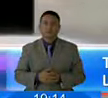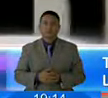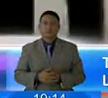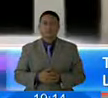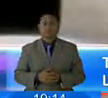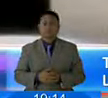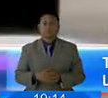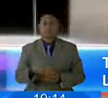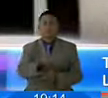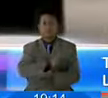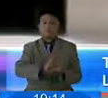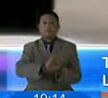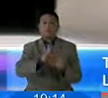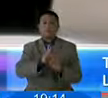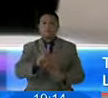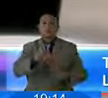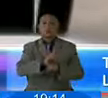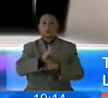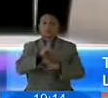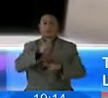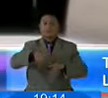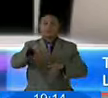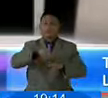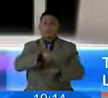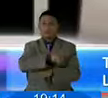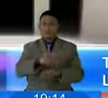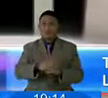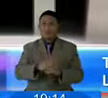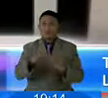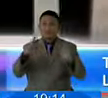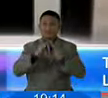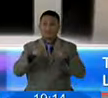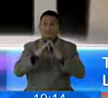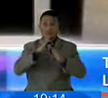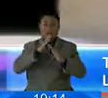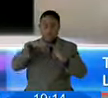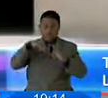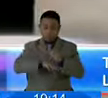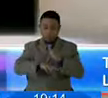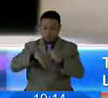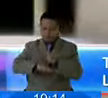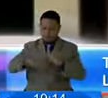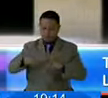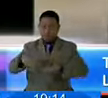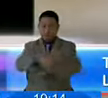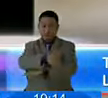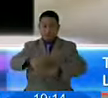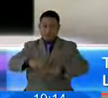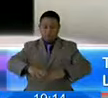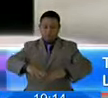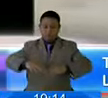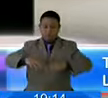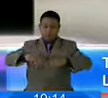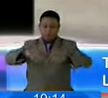En la cooperativa Unidad Nacional, el agua entró a la mayoría de las viviendas y las calles se cubrieron